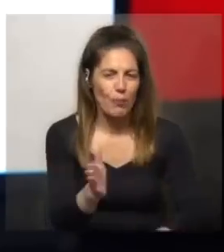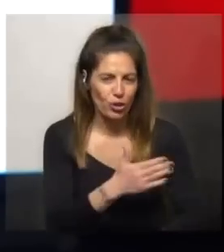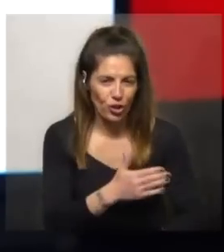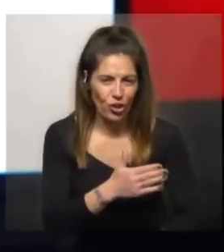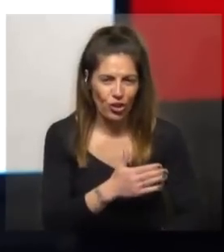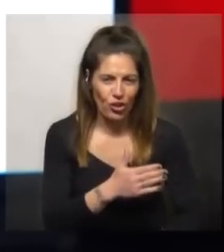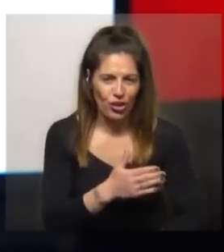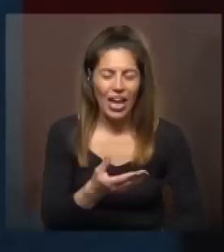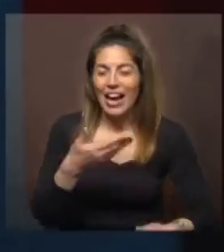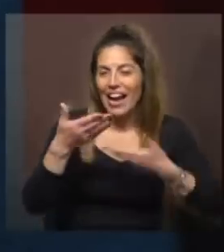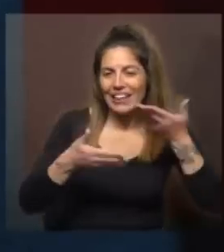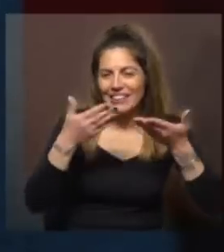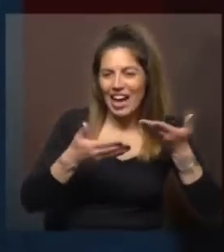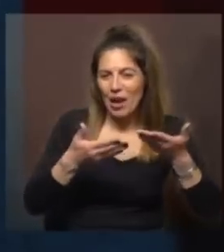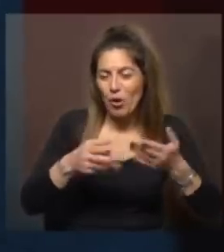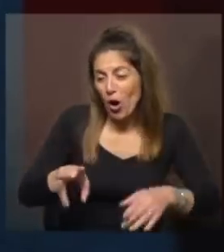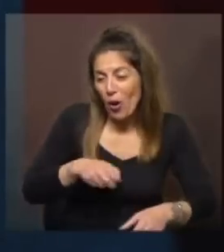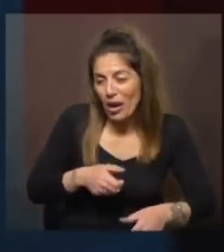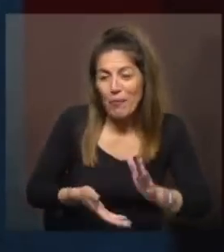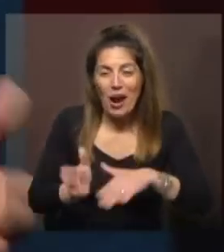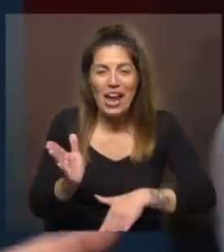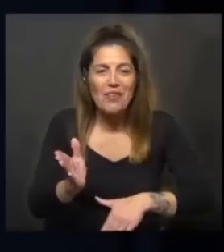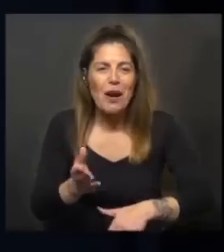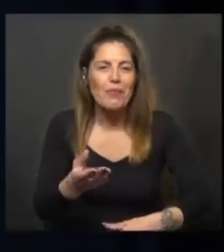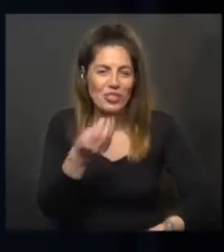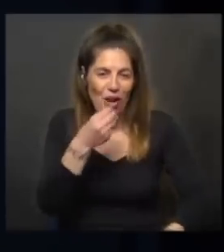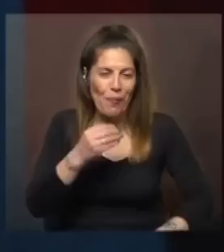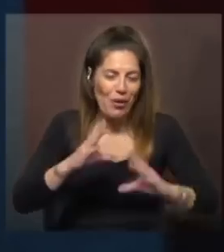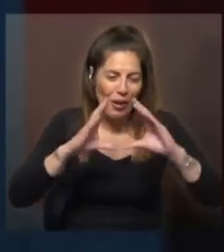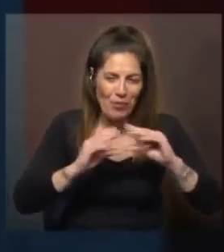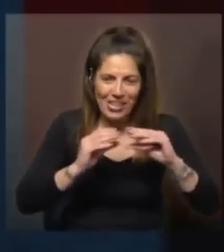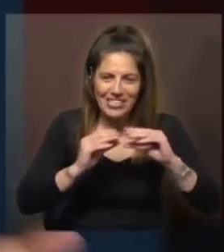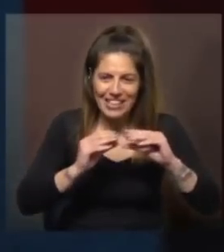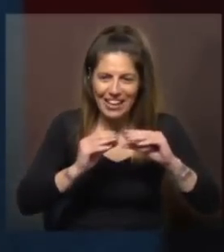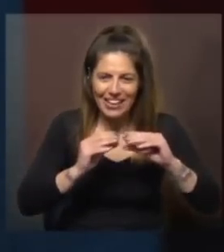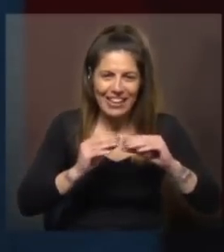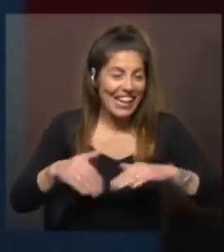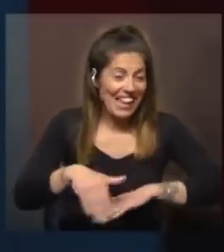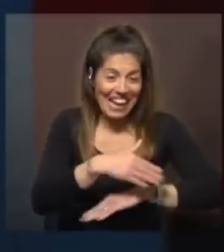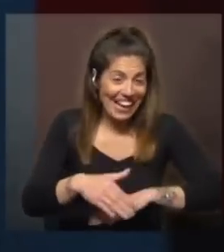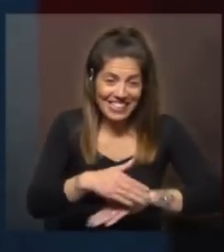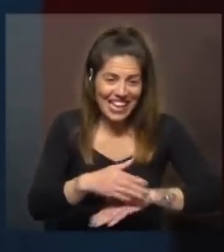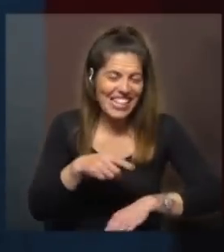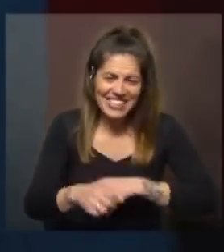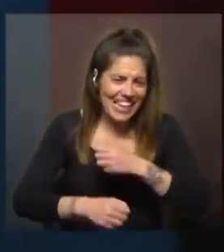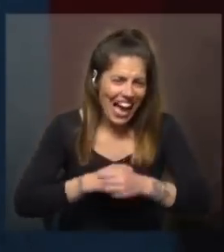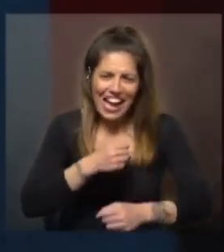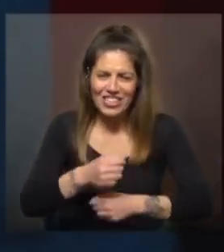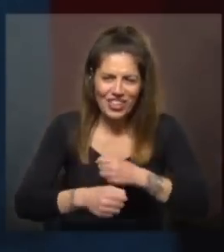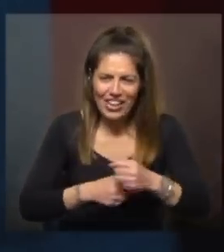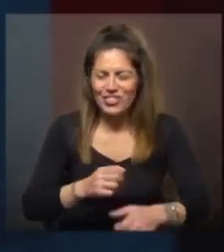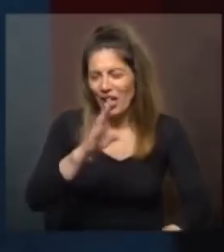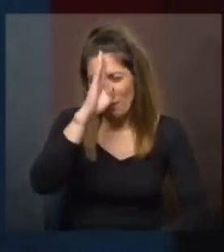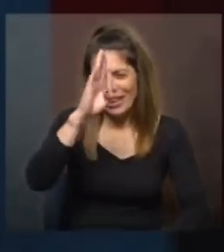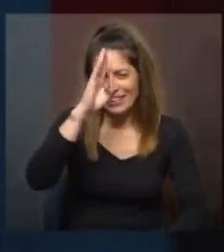irnos a comer una hamburguesa e irnos a comer una hamburguesa de carrito que era nuestro festejamiento de la noche así estuvimos un montón de años aprendimos